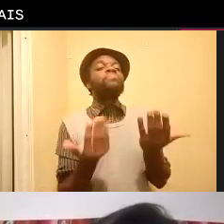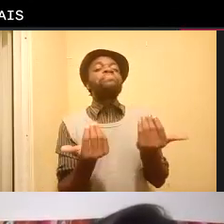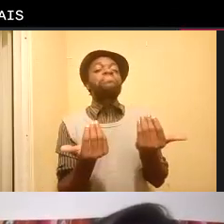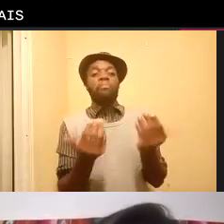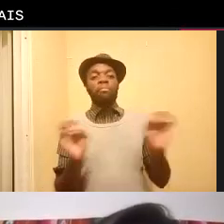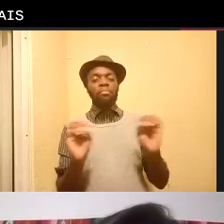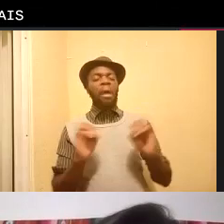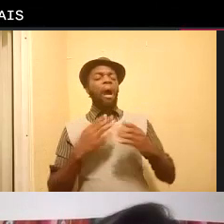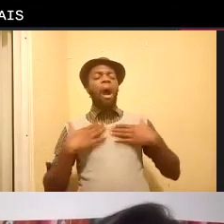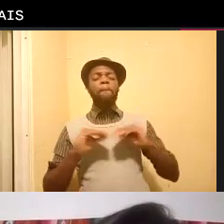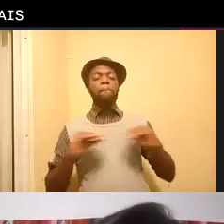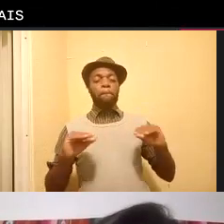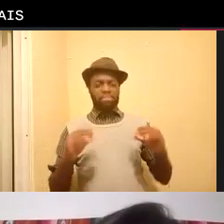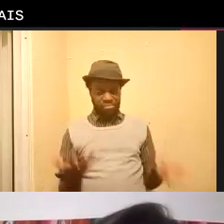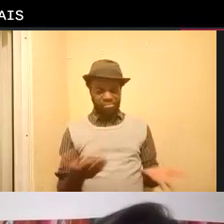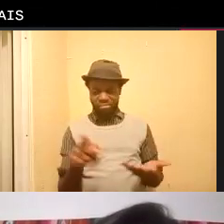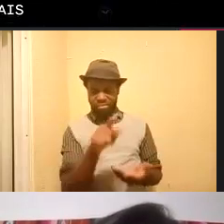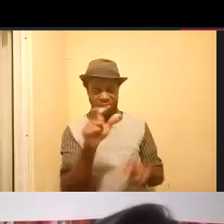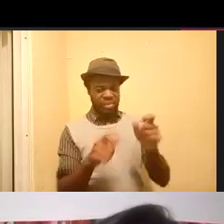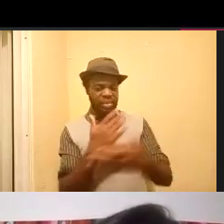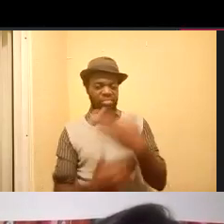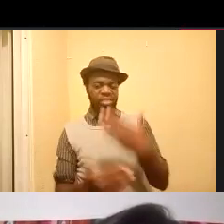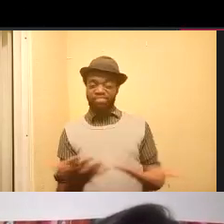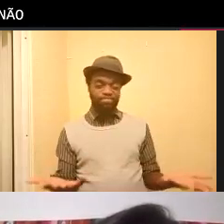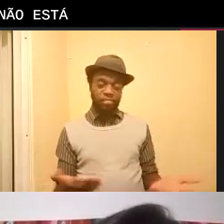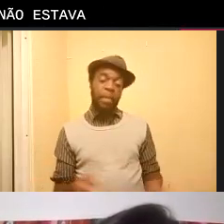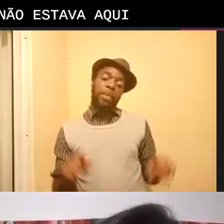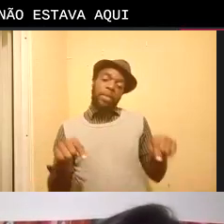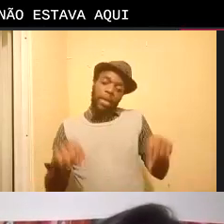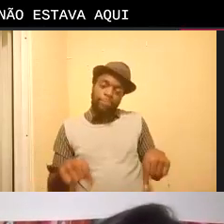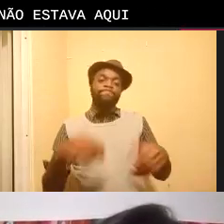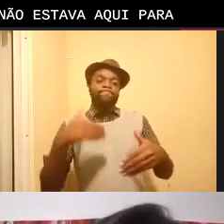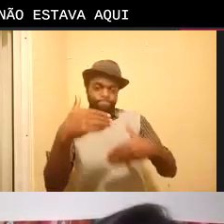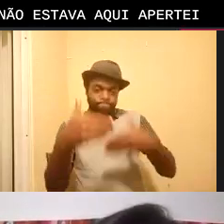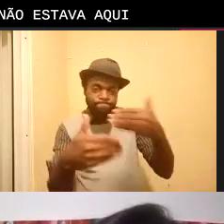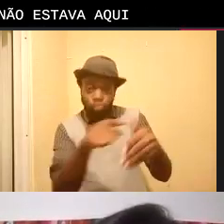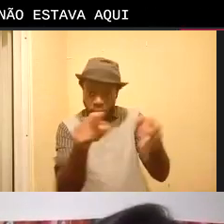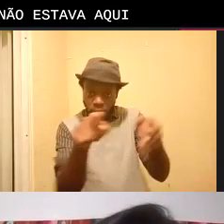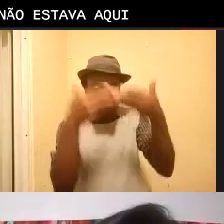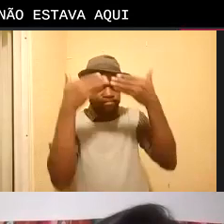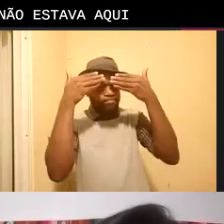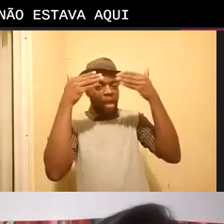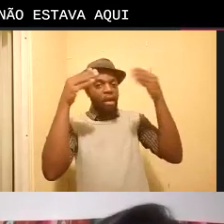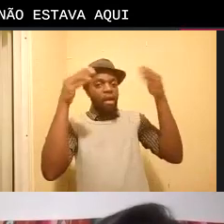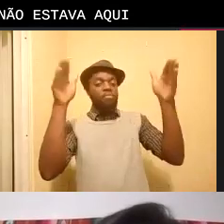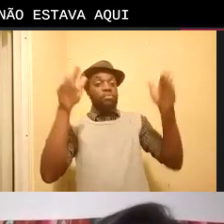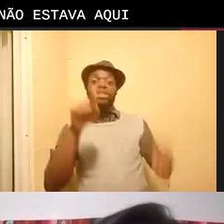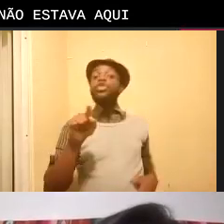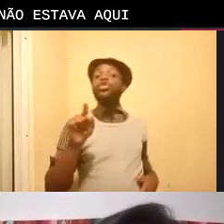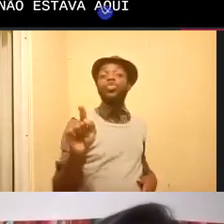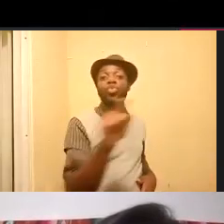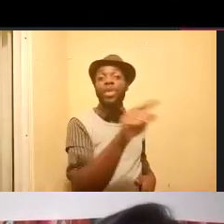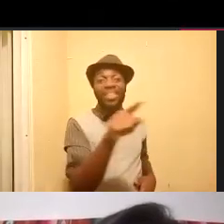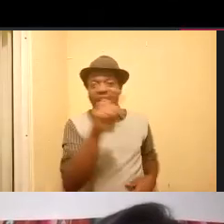Pero bueno, aquí estamos para aprender y para estar conscientes de que de acá tiene que